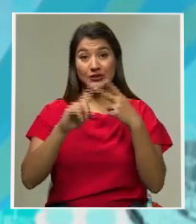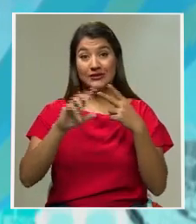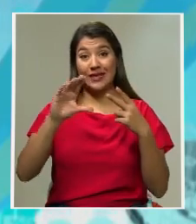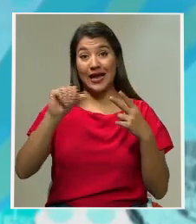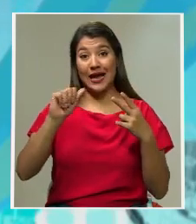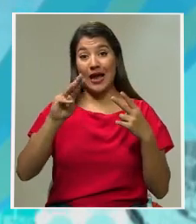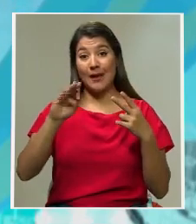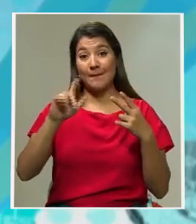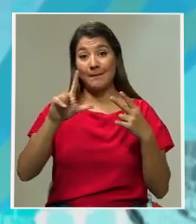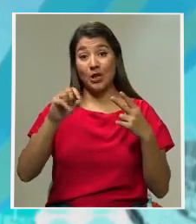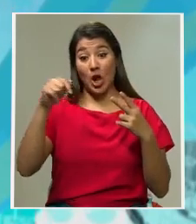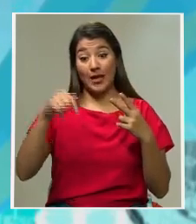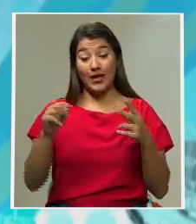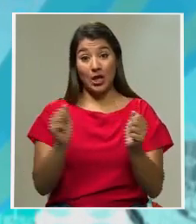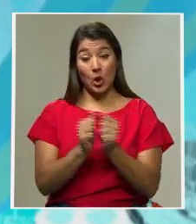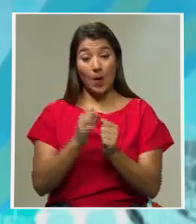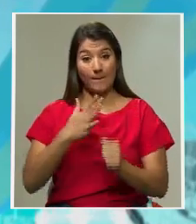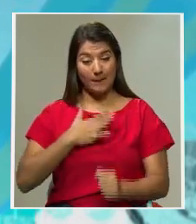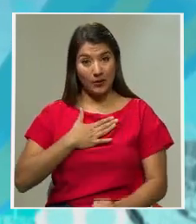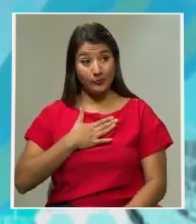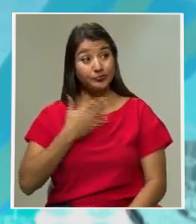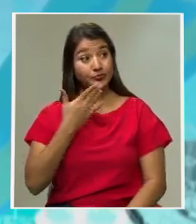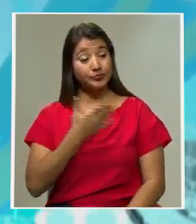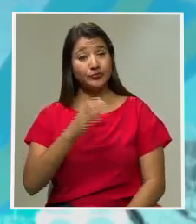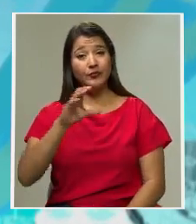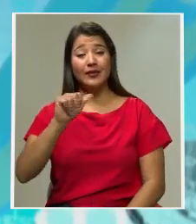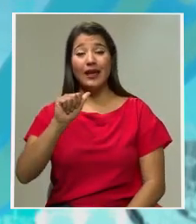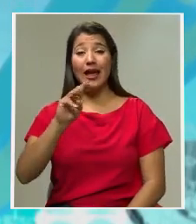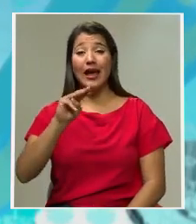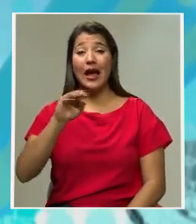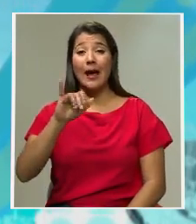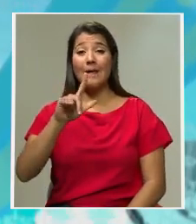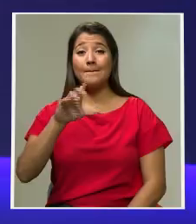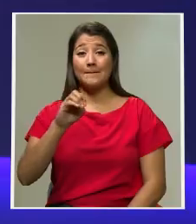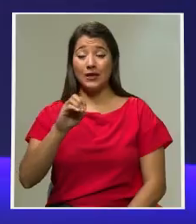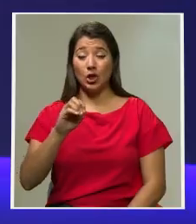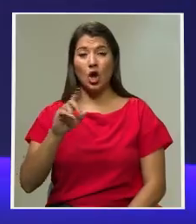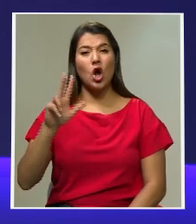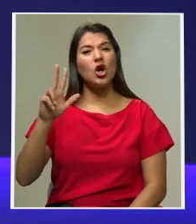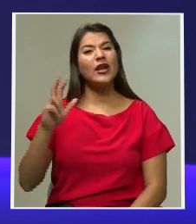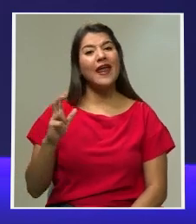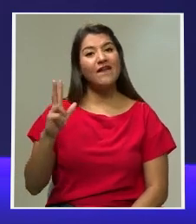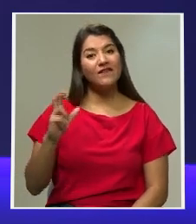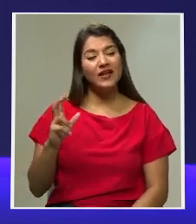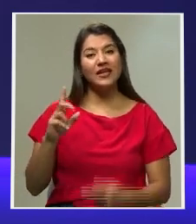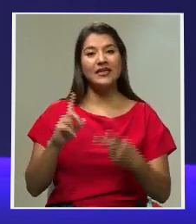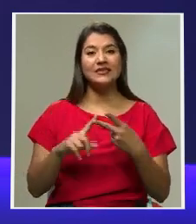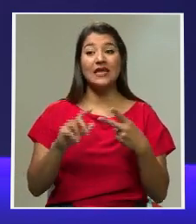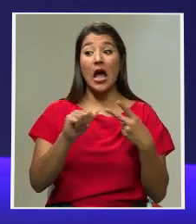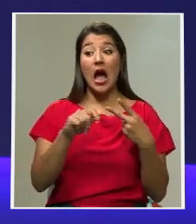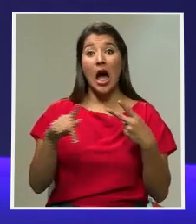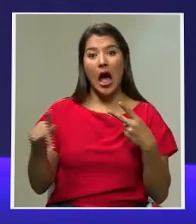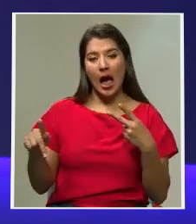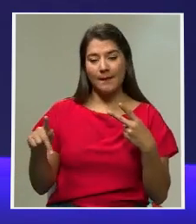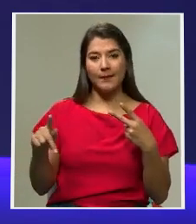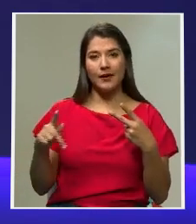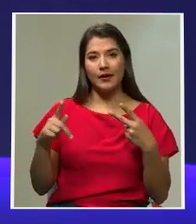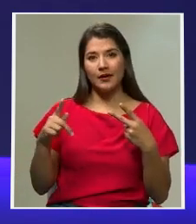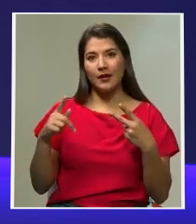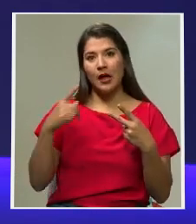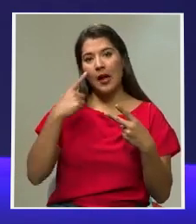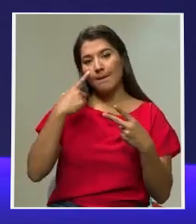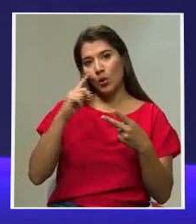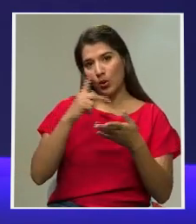set. Camilo, Netflix y las plataformas de streaming por demanda